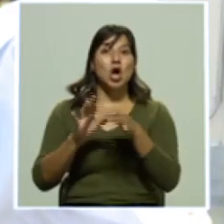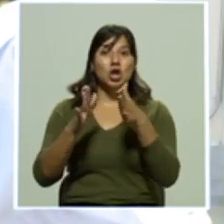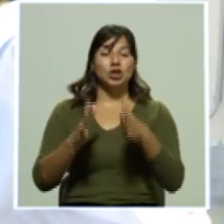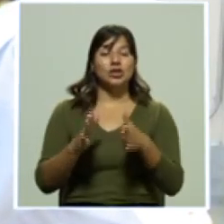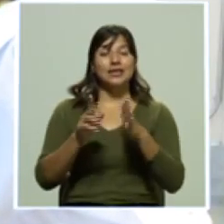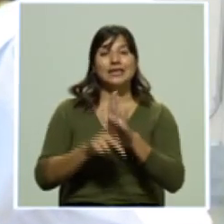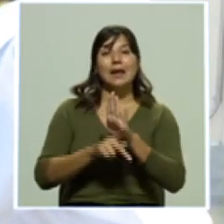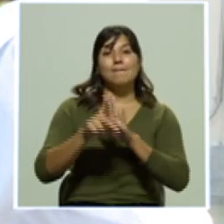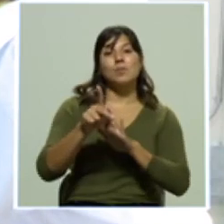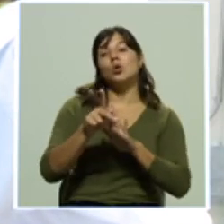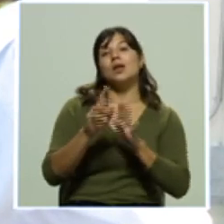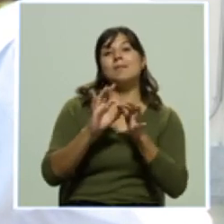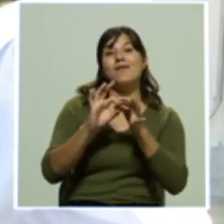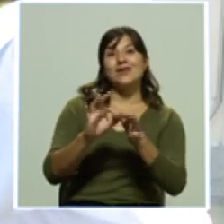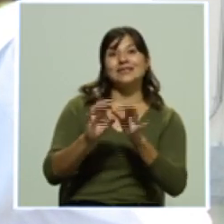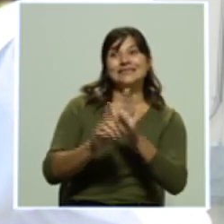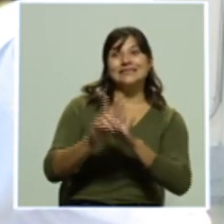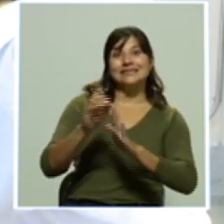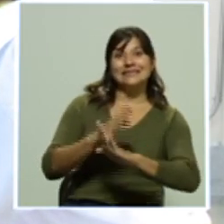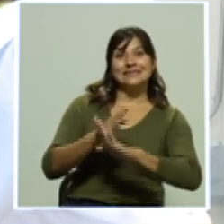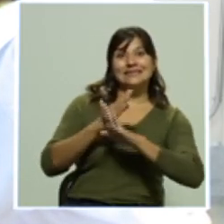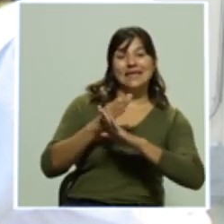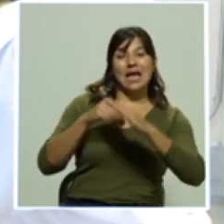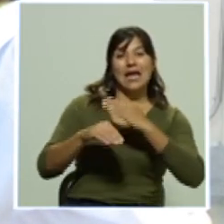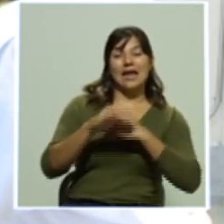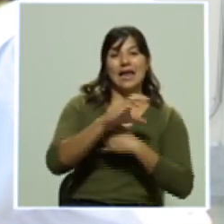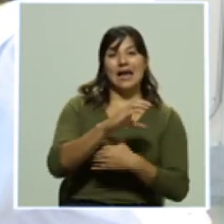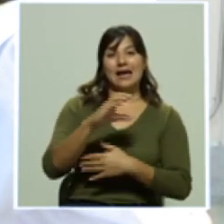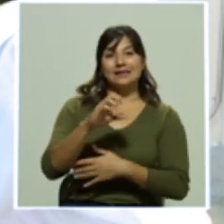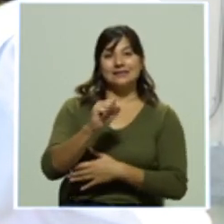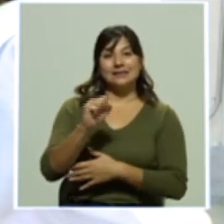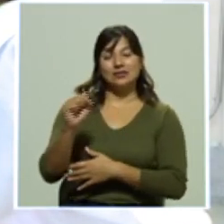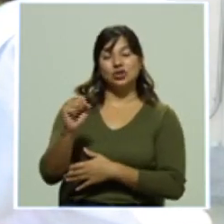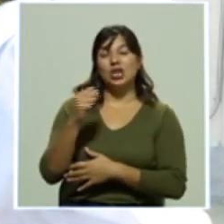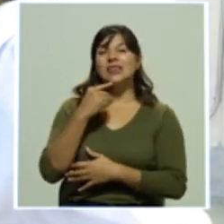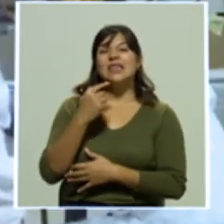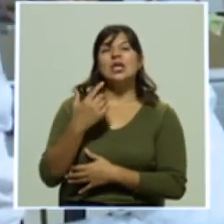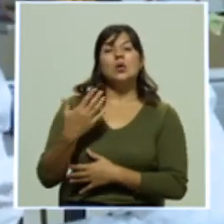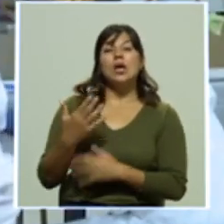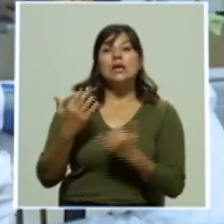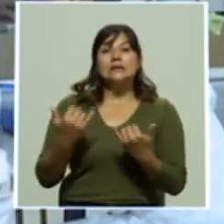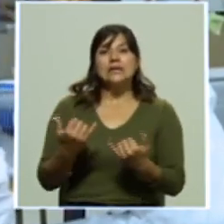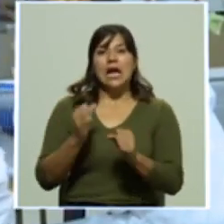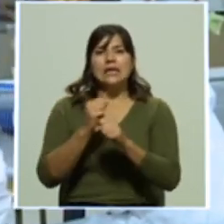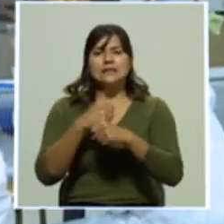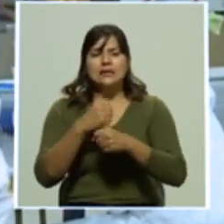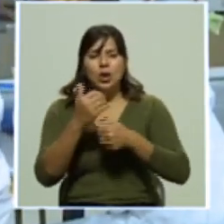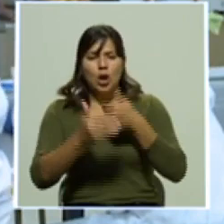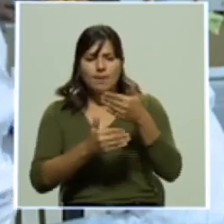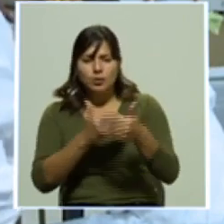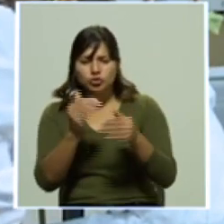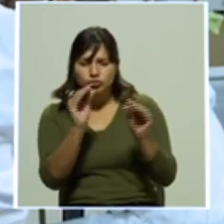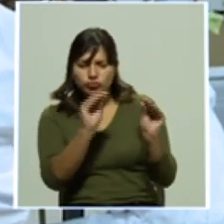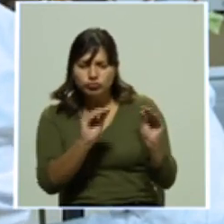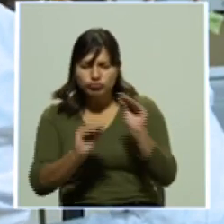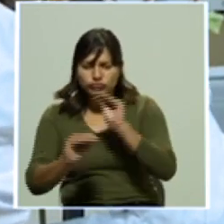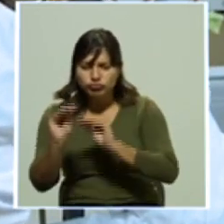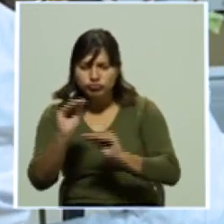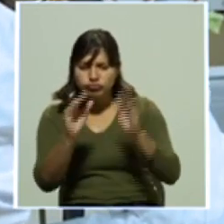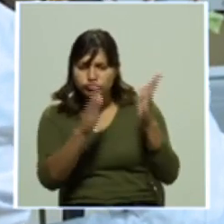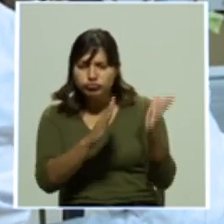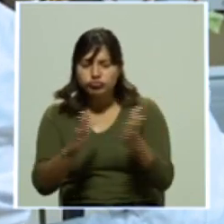de inmunizaciones de la Caja Costarricense de Seguro Social dijo que han elaborado la logística de la supervisión